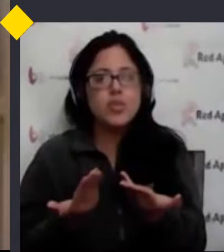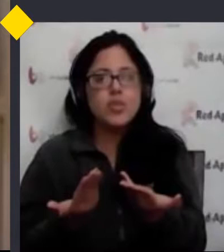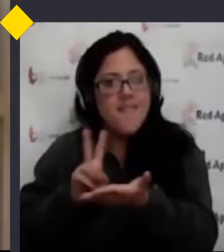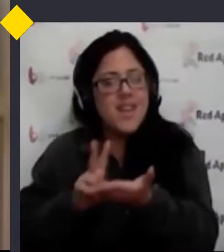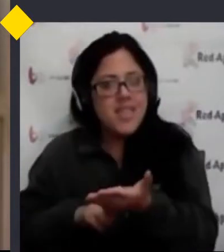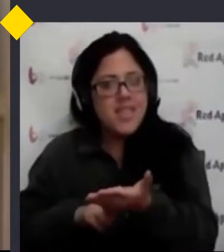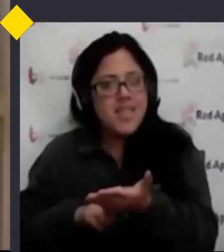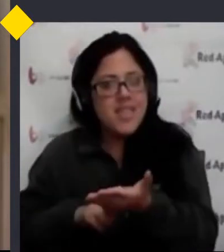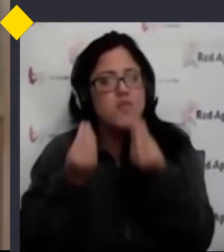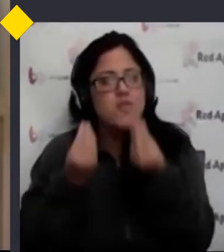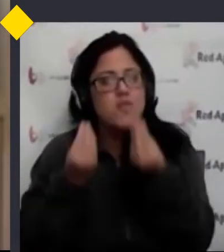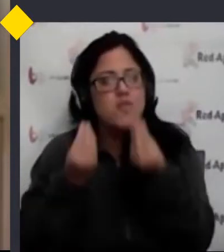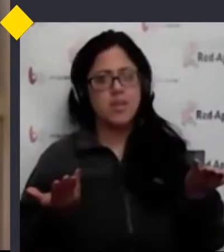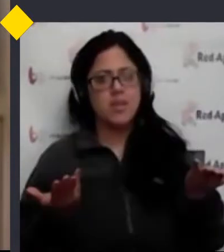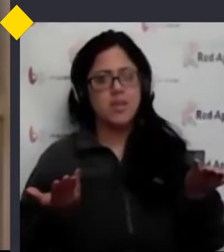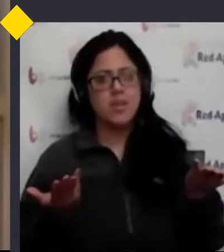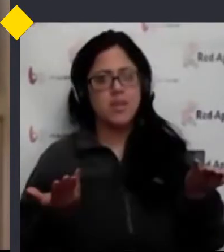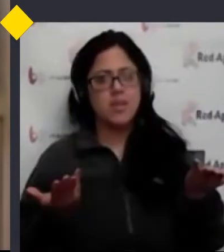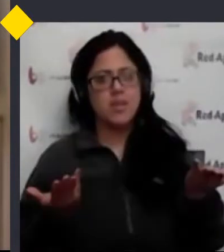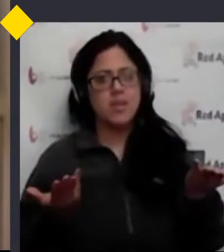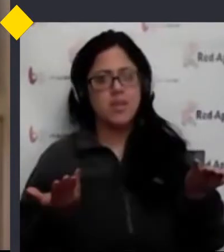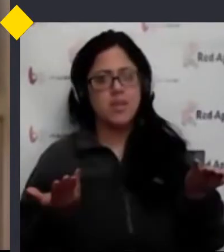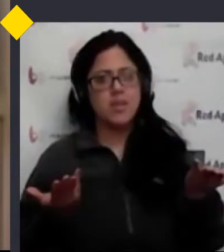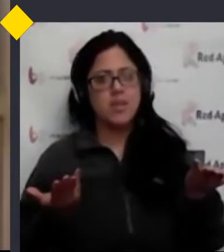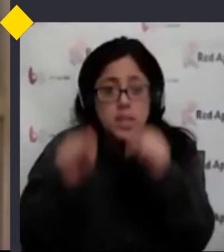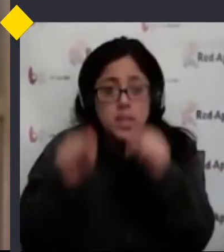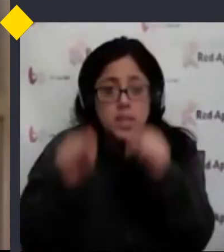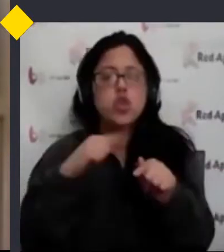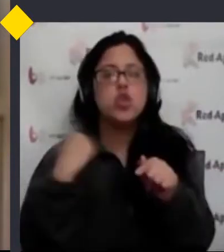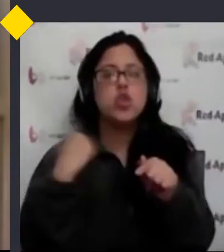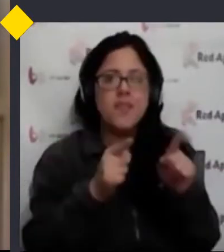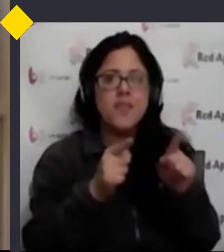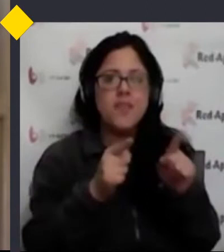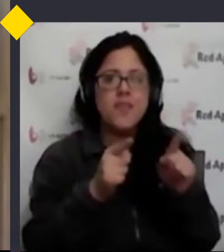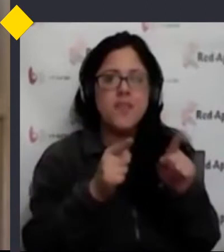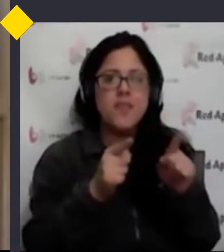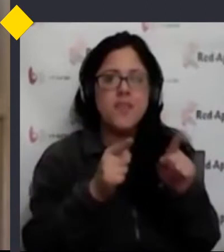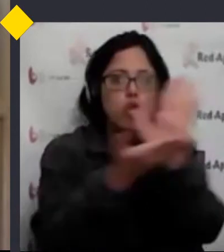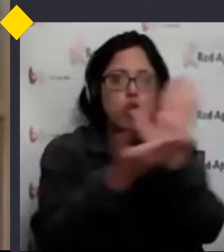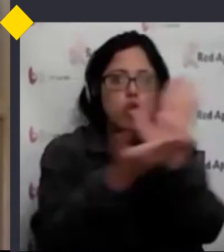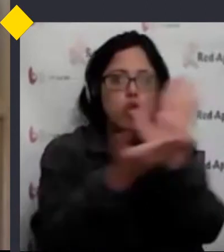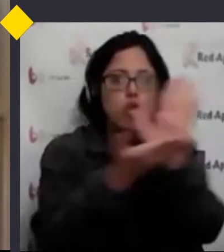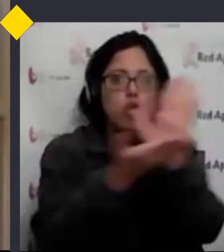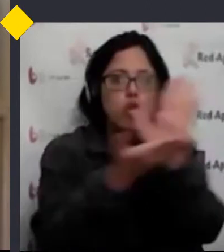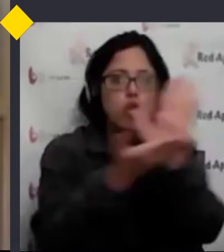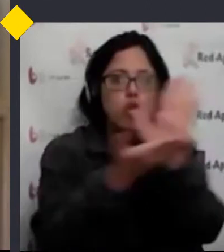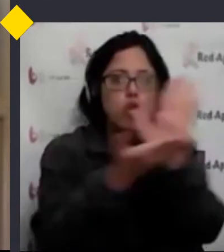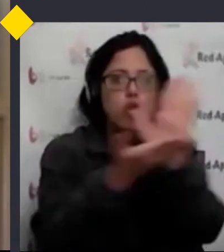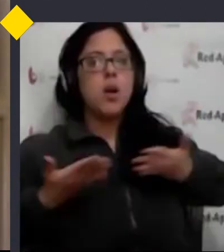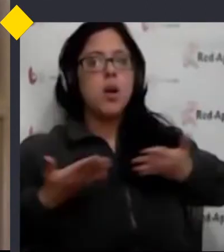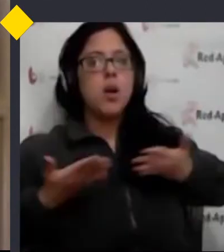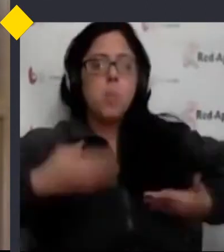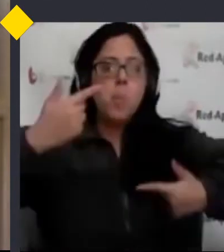de esa forma? Y ese tipo de casos tenemos que visibilizarlo para que inspiren buenas políticas más